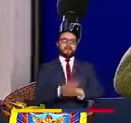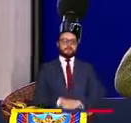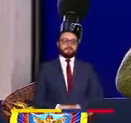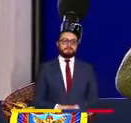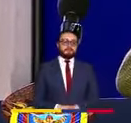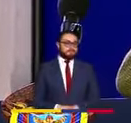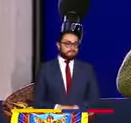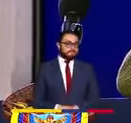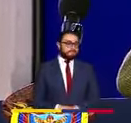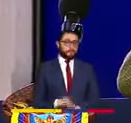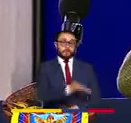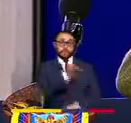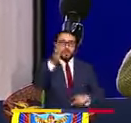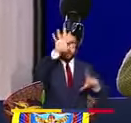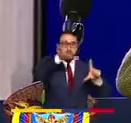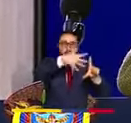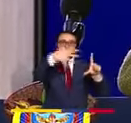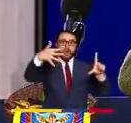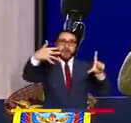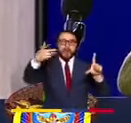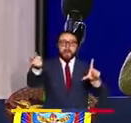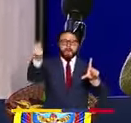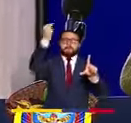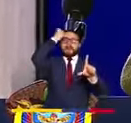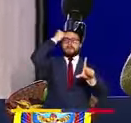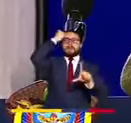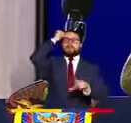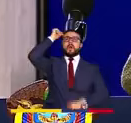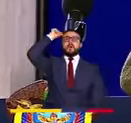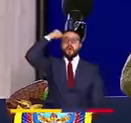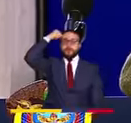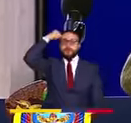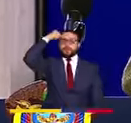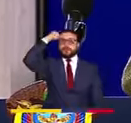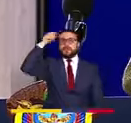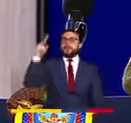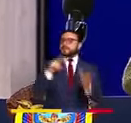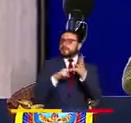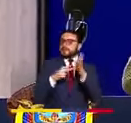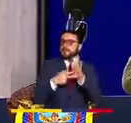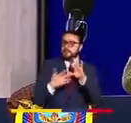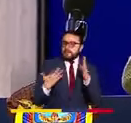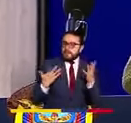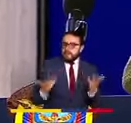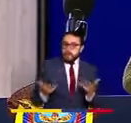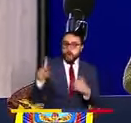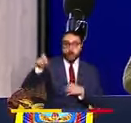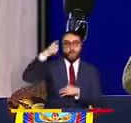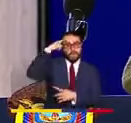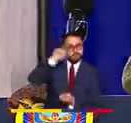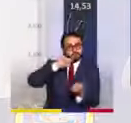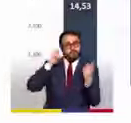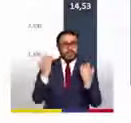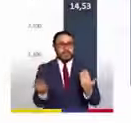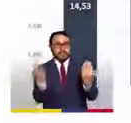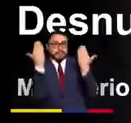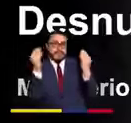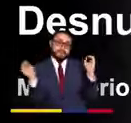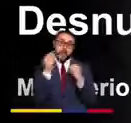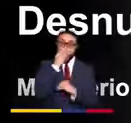Graben ese cuadro en la memoria. Creo que indica si ha valido la pena el gobierno del cambio o no.